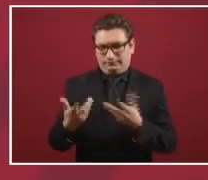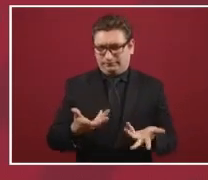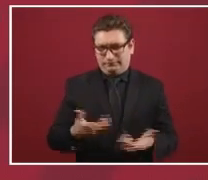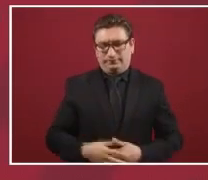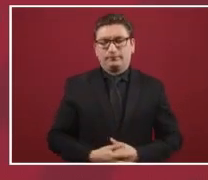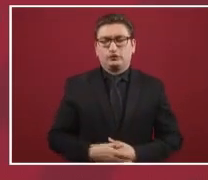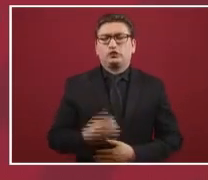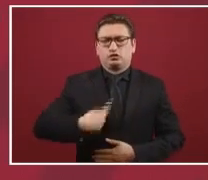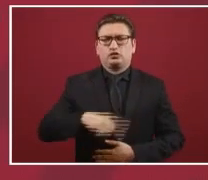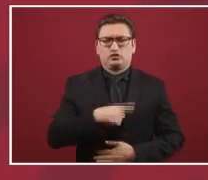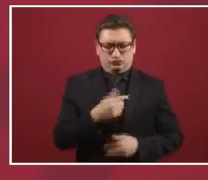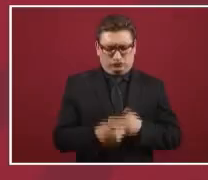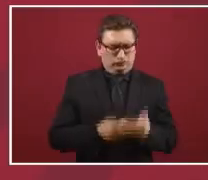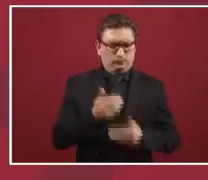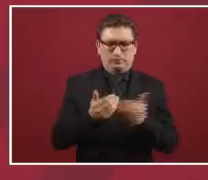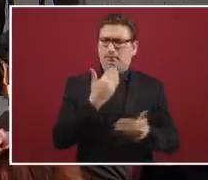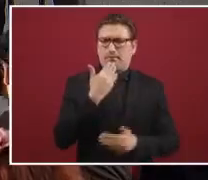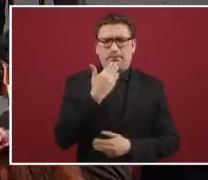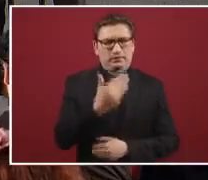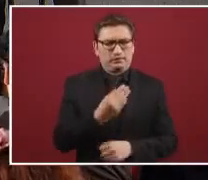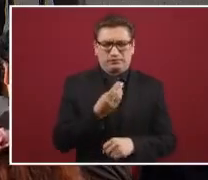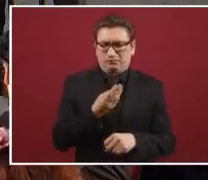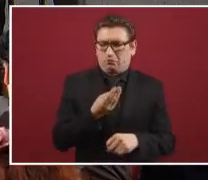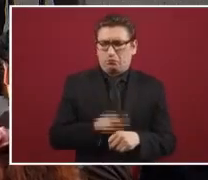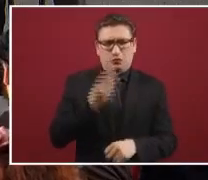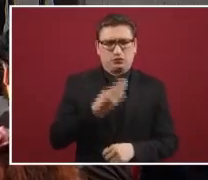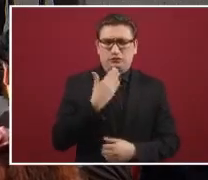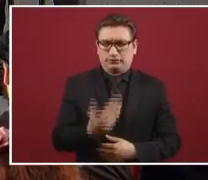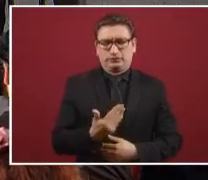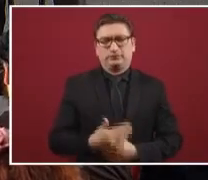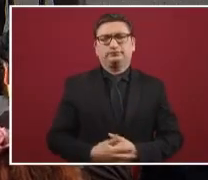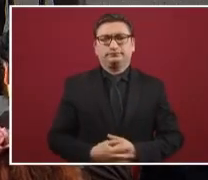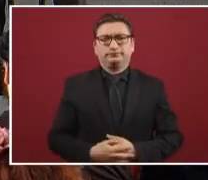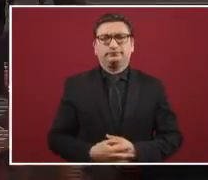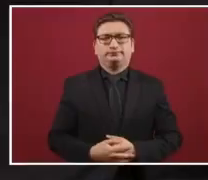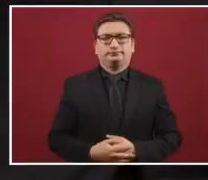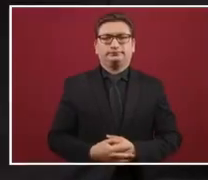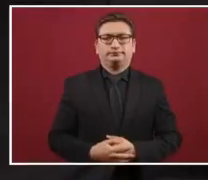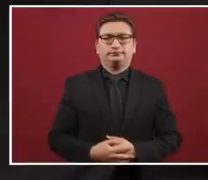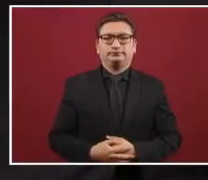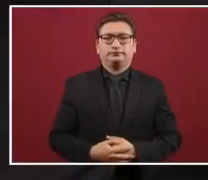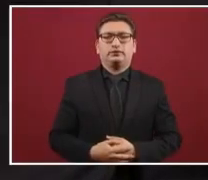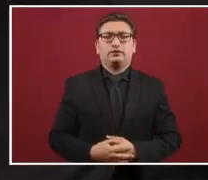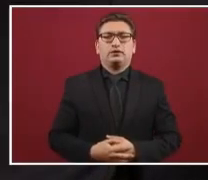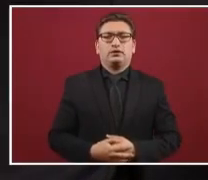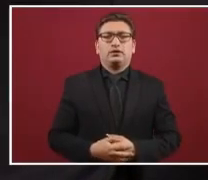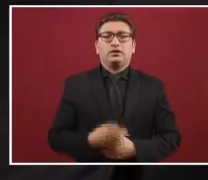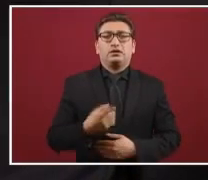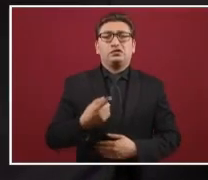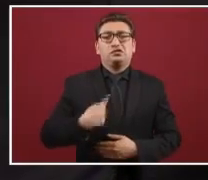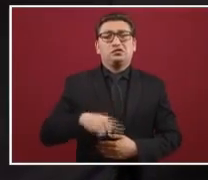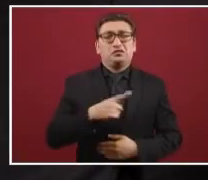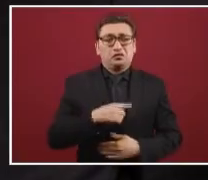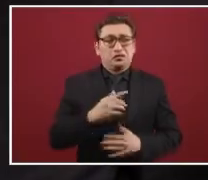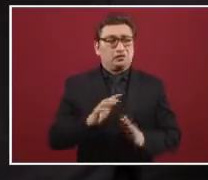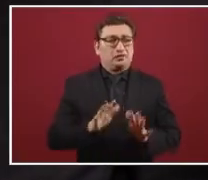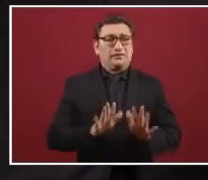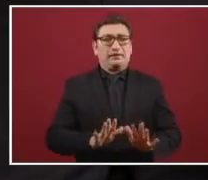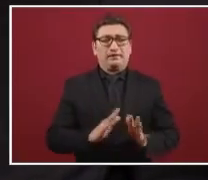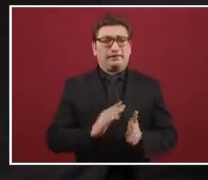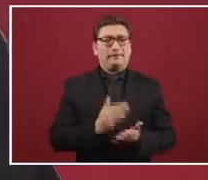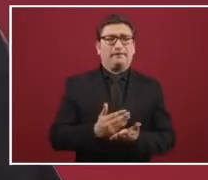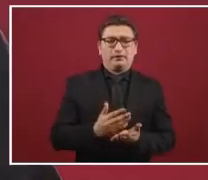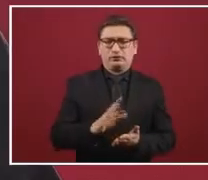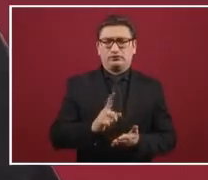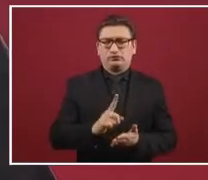Que vamos bien, muy bien, y que no nos vamos a detener ni